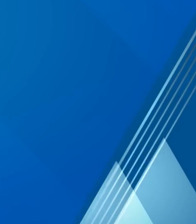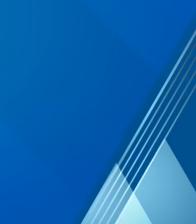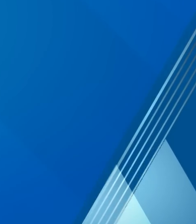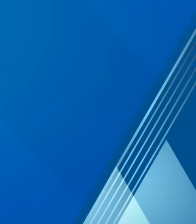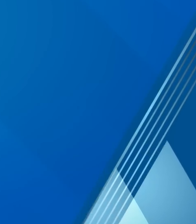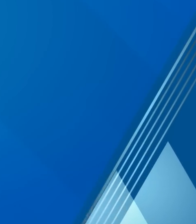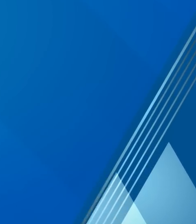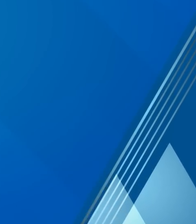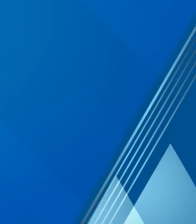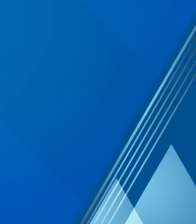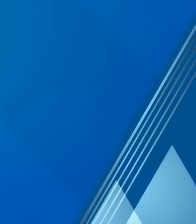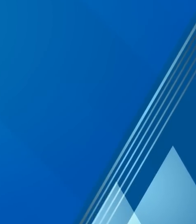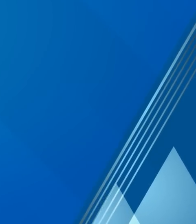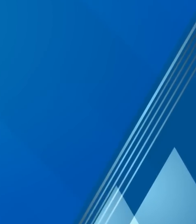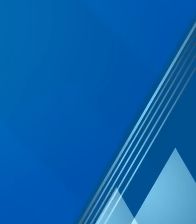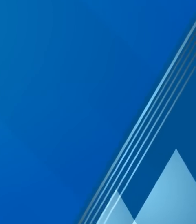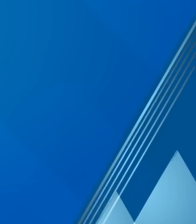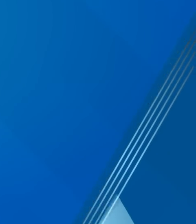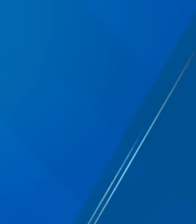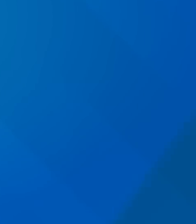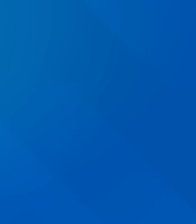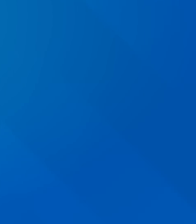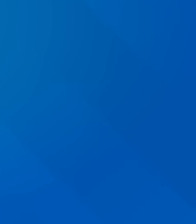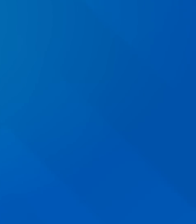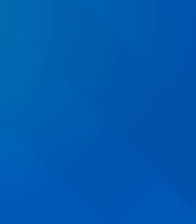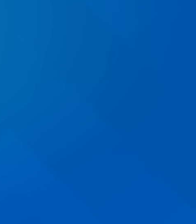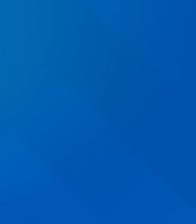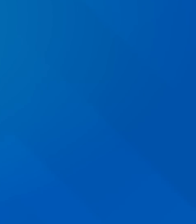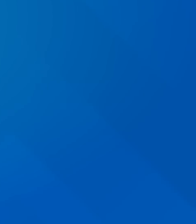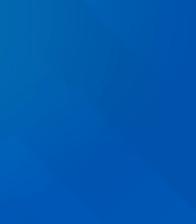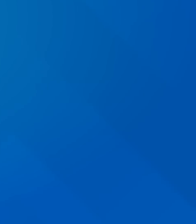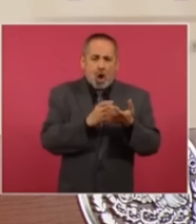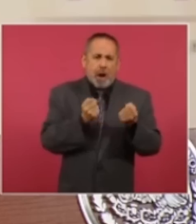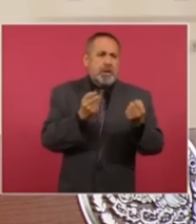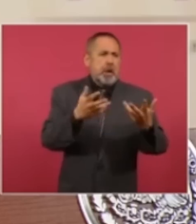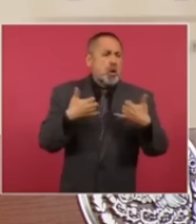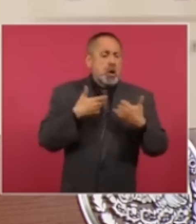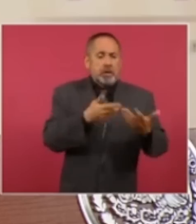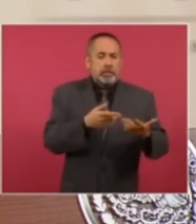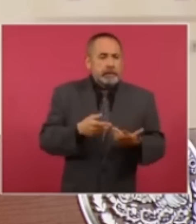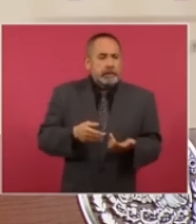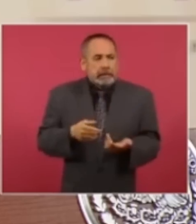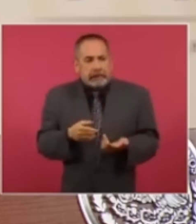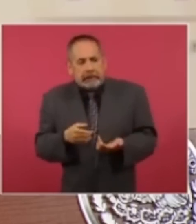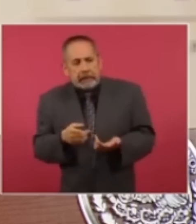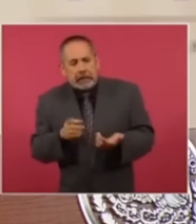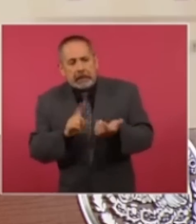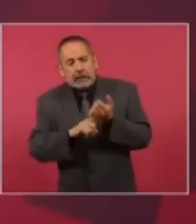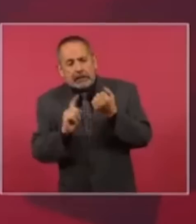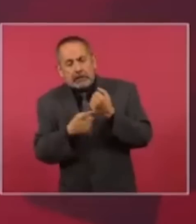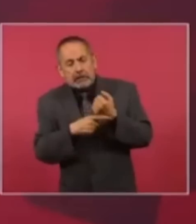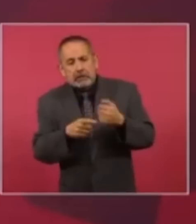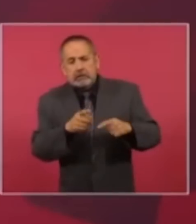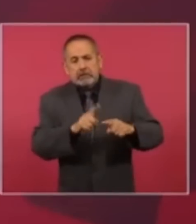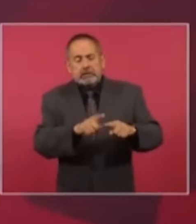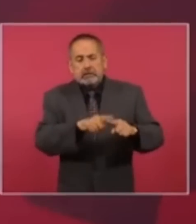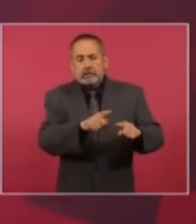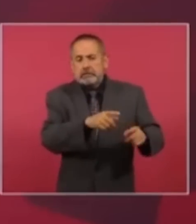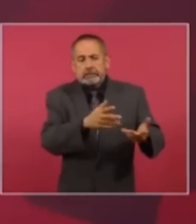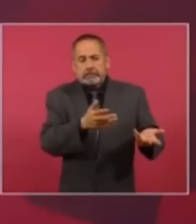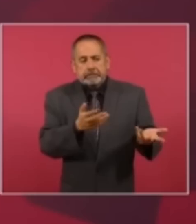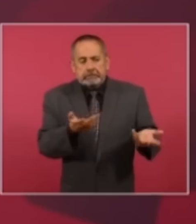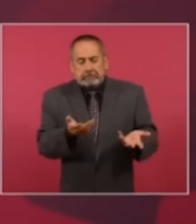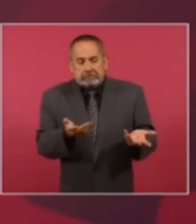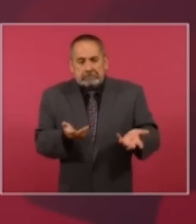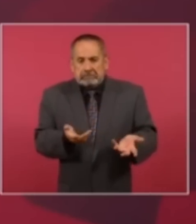La tarde de este domingo 9 de abril, el presidente Andrés Manuel López Obrador aseguró que sus opositores conservadores quieren prohibir sus conferencias mañaneras,